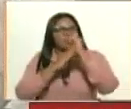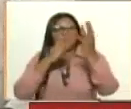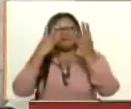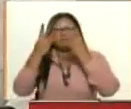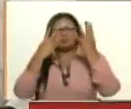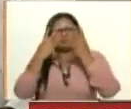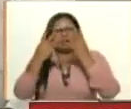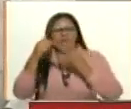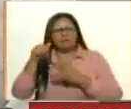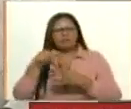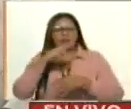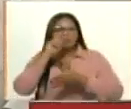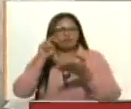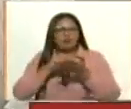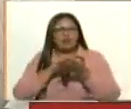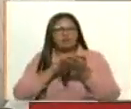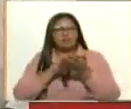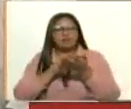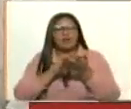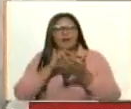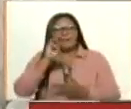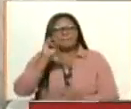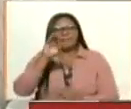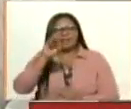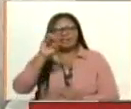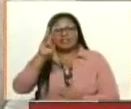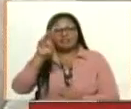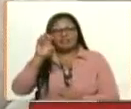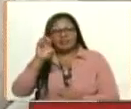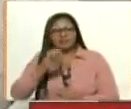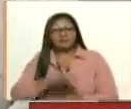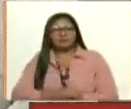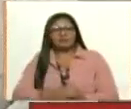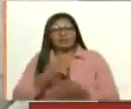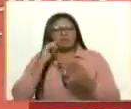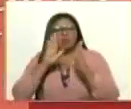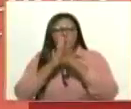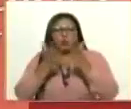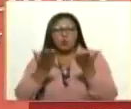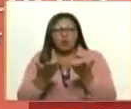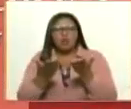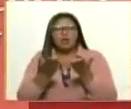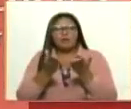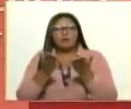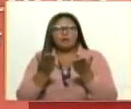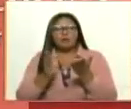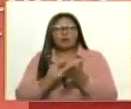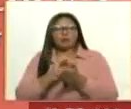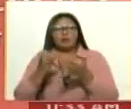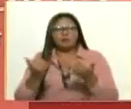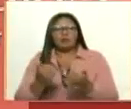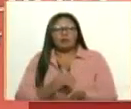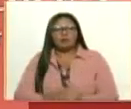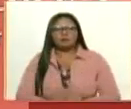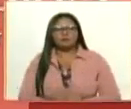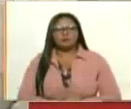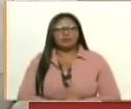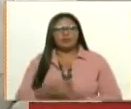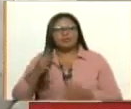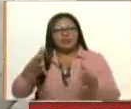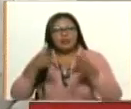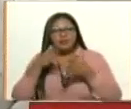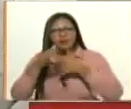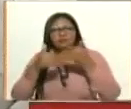Festival Nacional de Pesebres, consistente en un libro de cuentos sobre el pesebre, y es ganadora